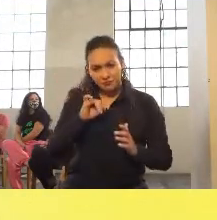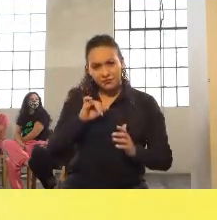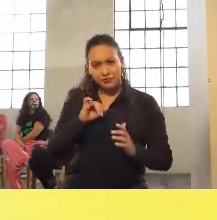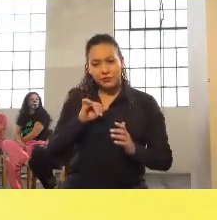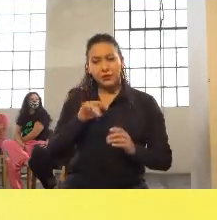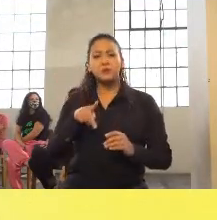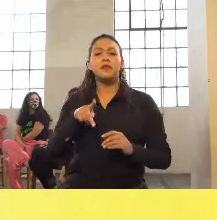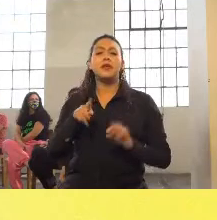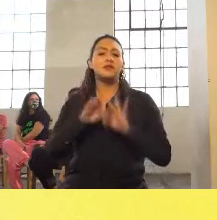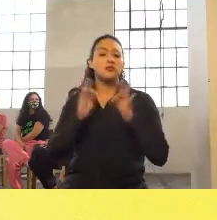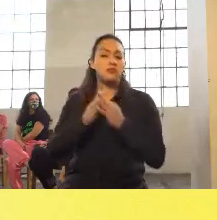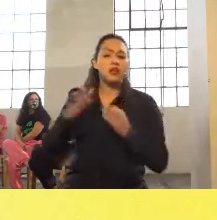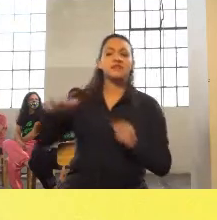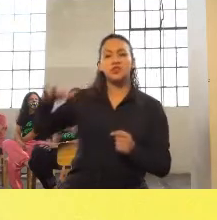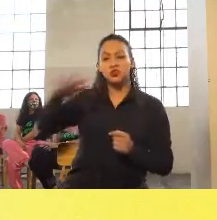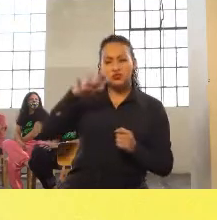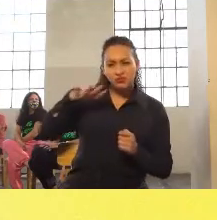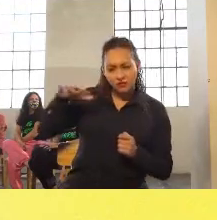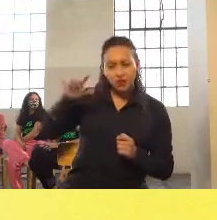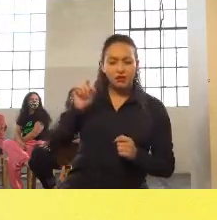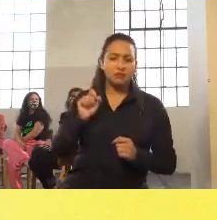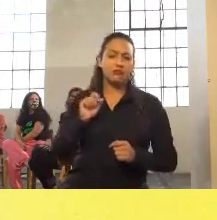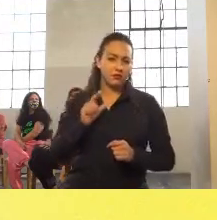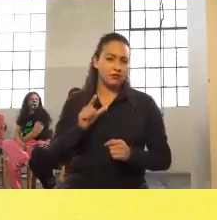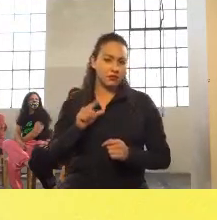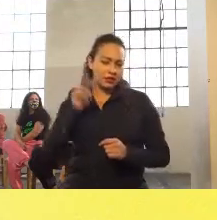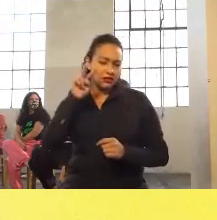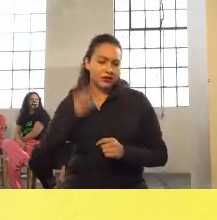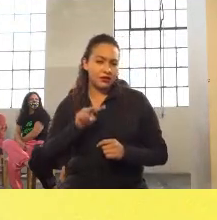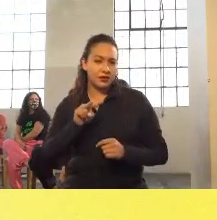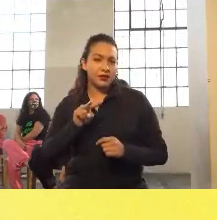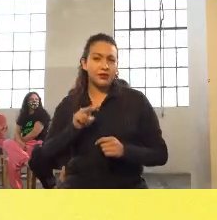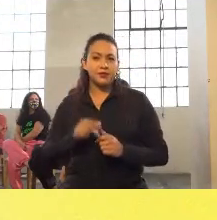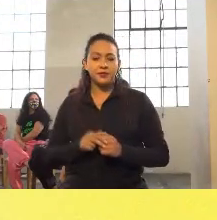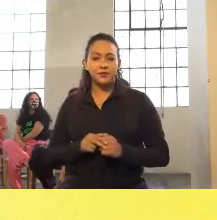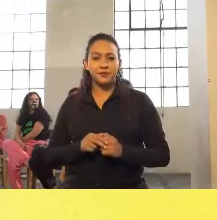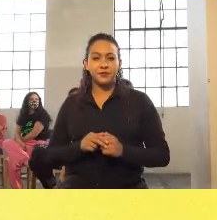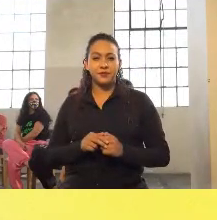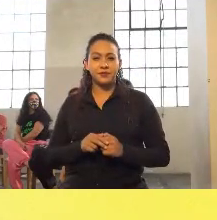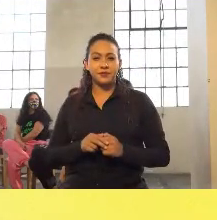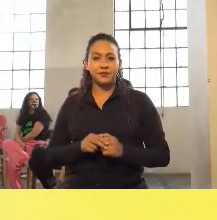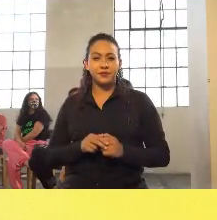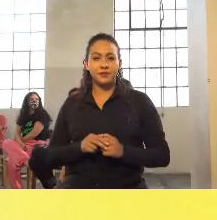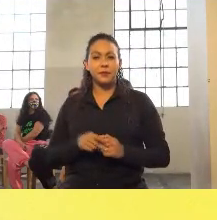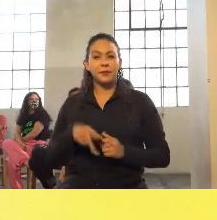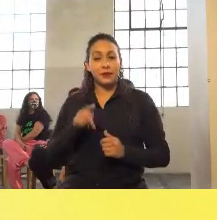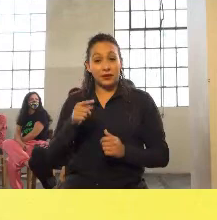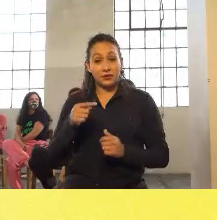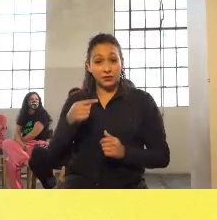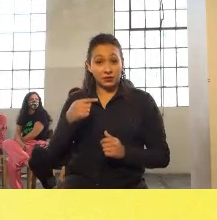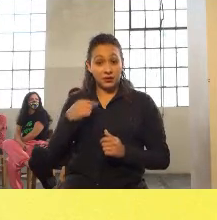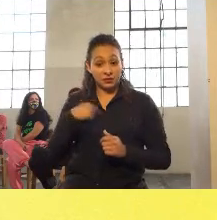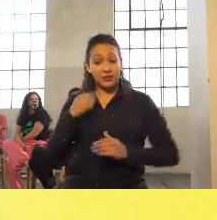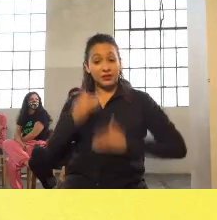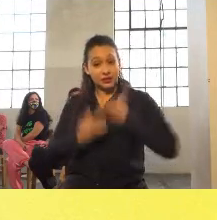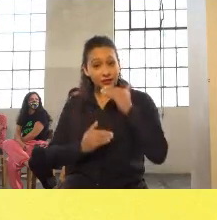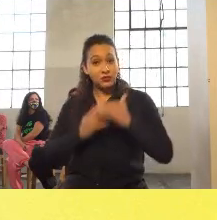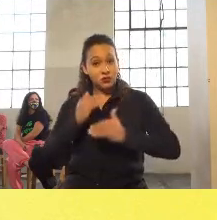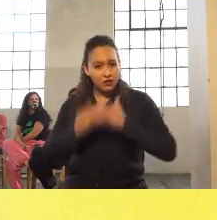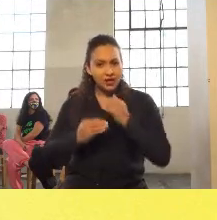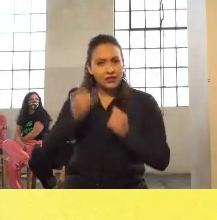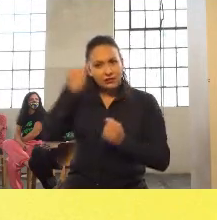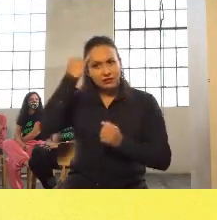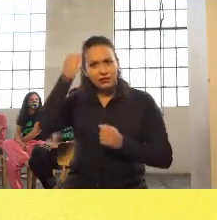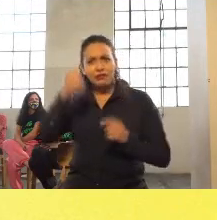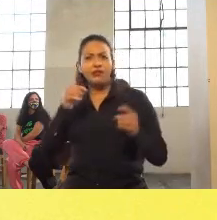con temáticas sociales, por encasillarlo en cierta categoría, mis procesos creativos parten de la observación,